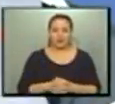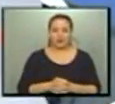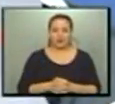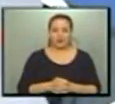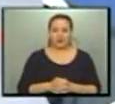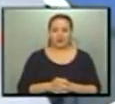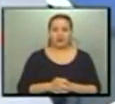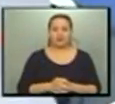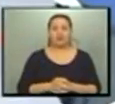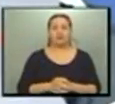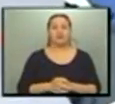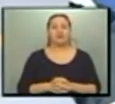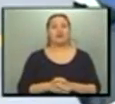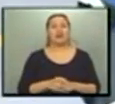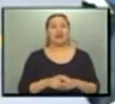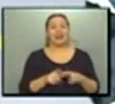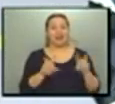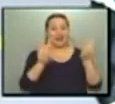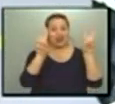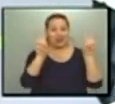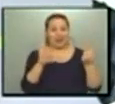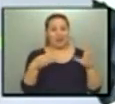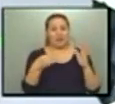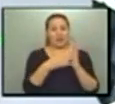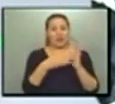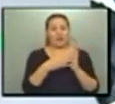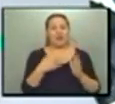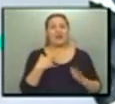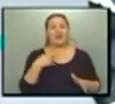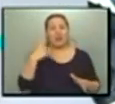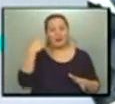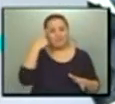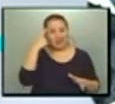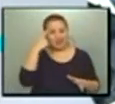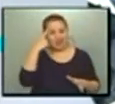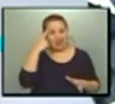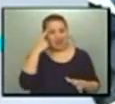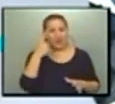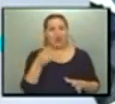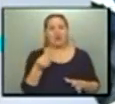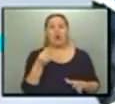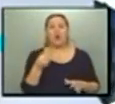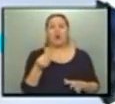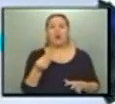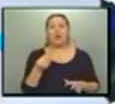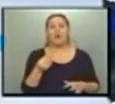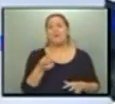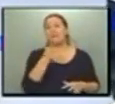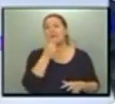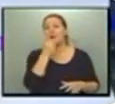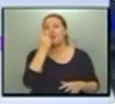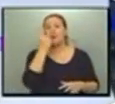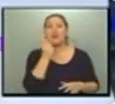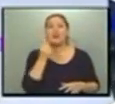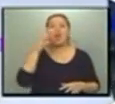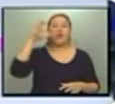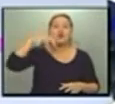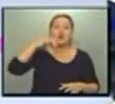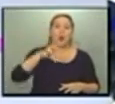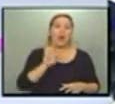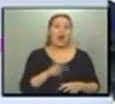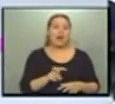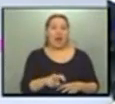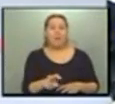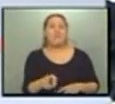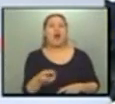Bueno, ahí impresionante el tema de los shoppings. Nos quedamos pensando en números siderales que uno no imagina cuando va recorriendo por ahí un día de lluvia y vas caminando. Y por ahí no